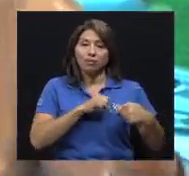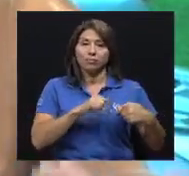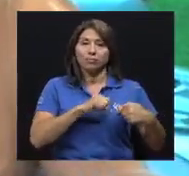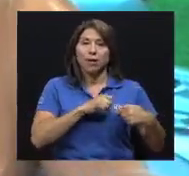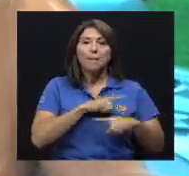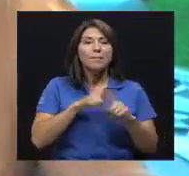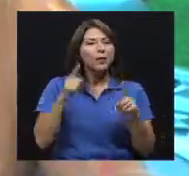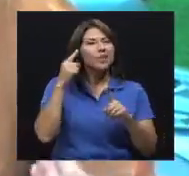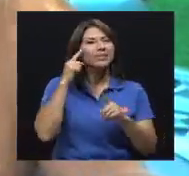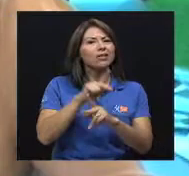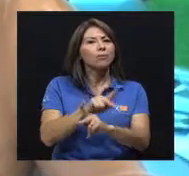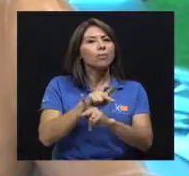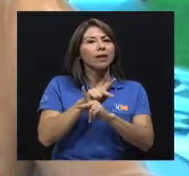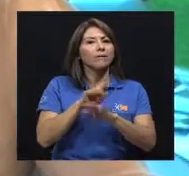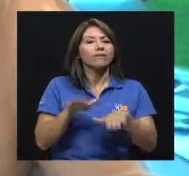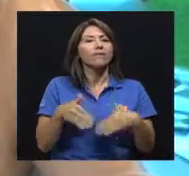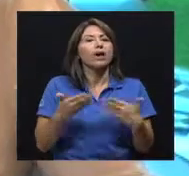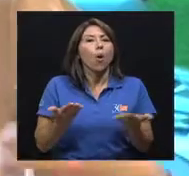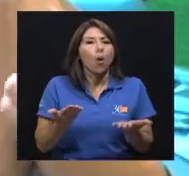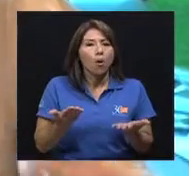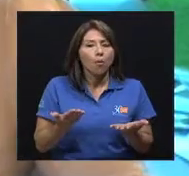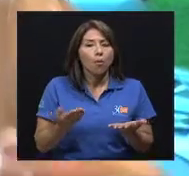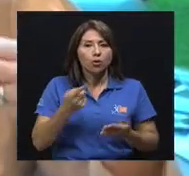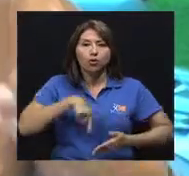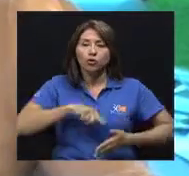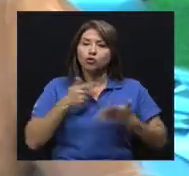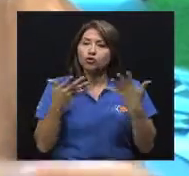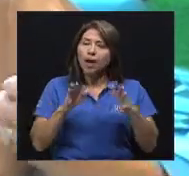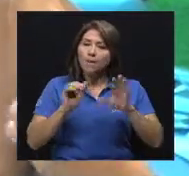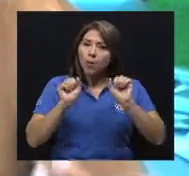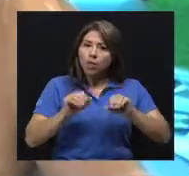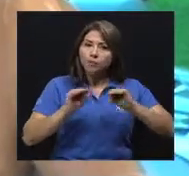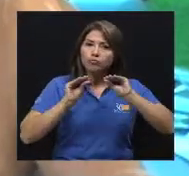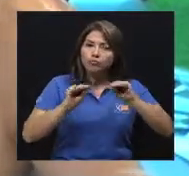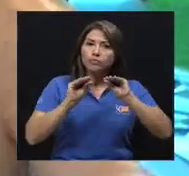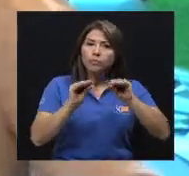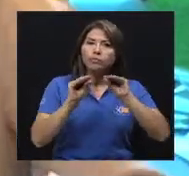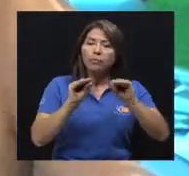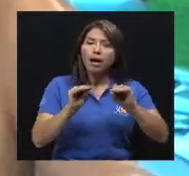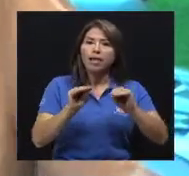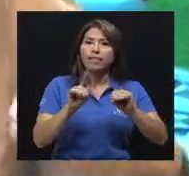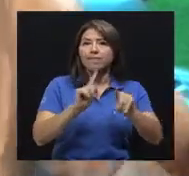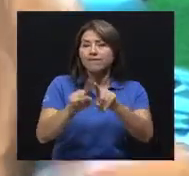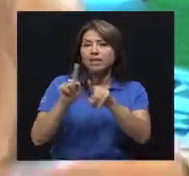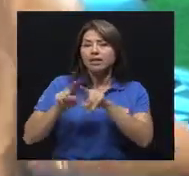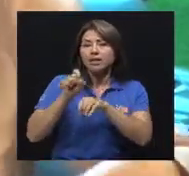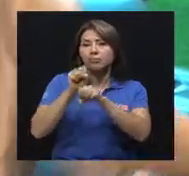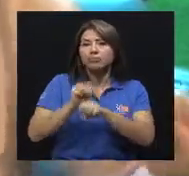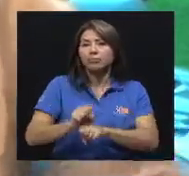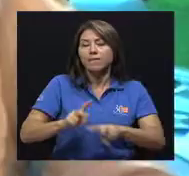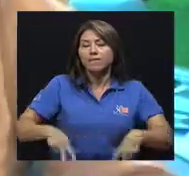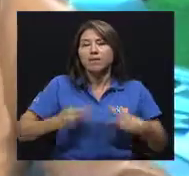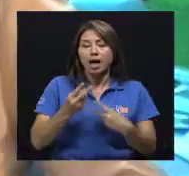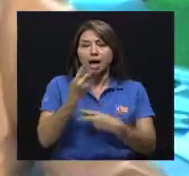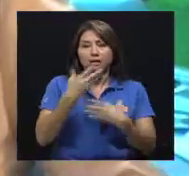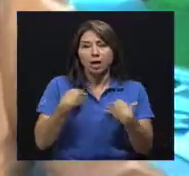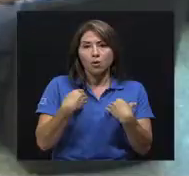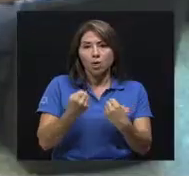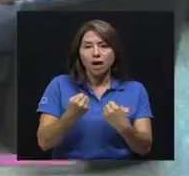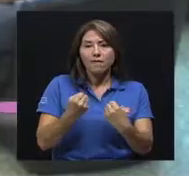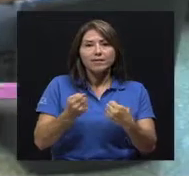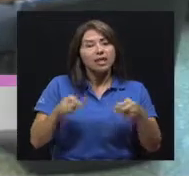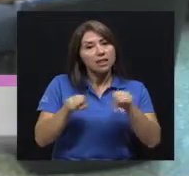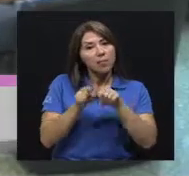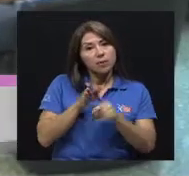la prevención. ¿Cómo desde ya podemos ir fomentando estilos de vida saludables y por supuesto que un chequeo médico oportuno? ¿Y